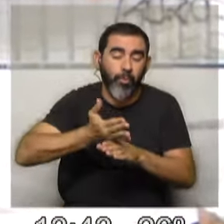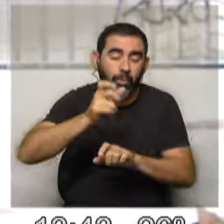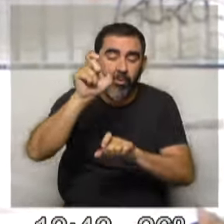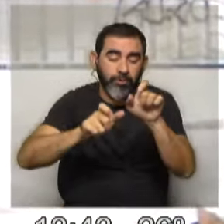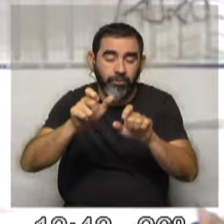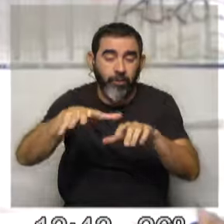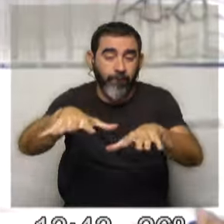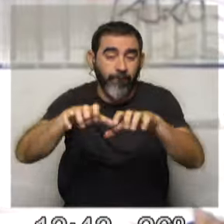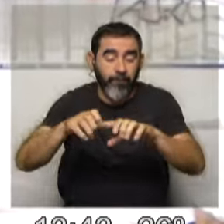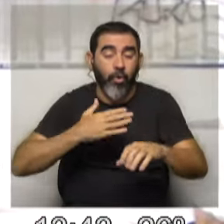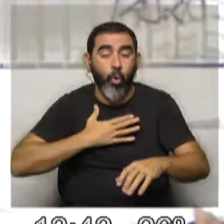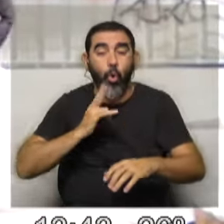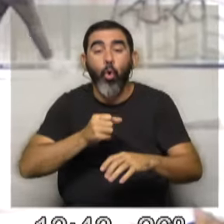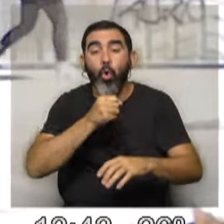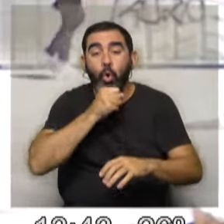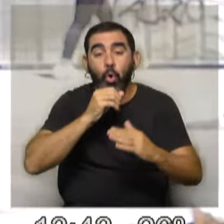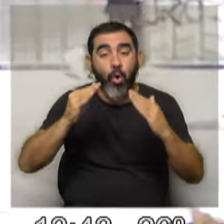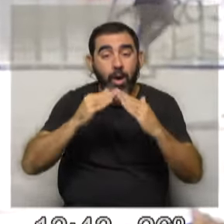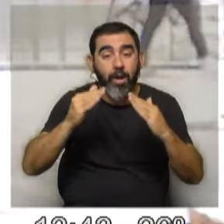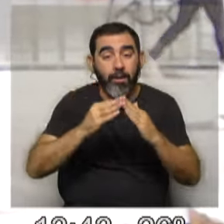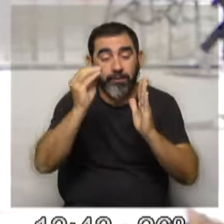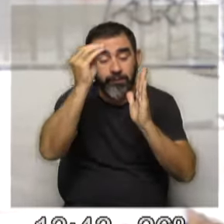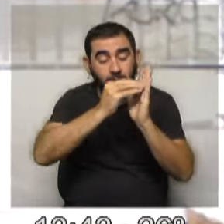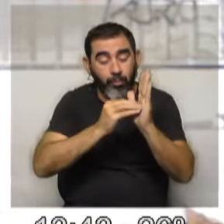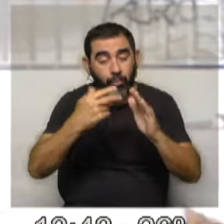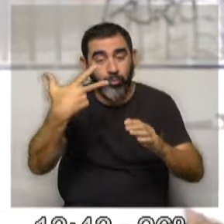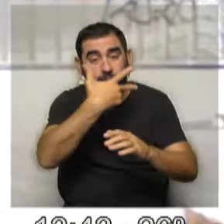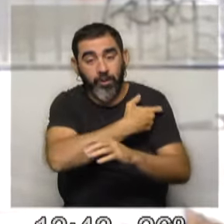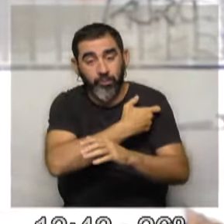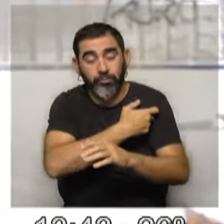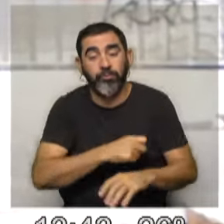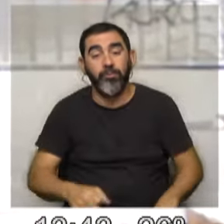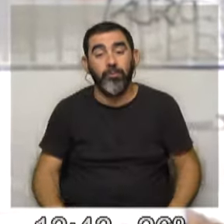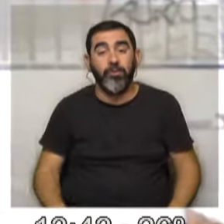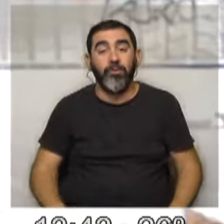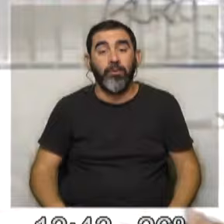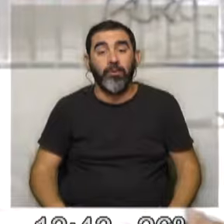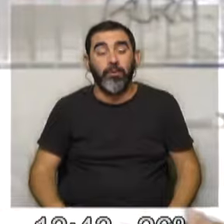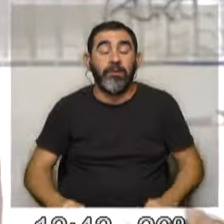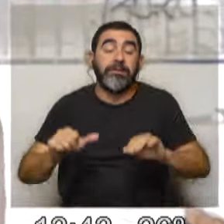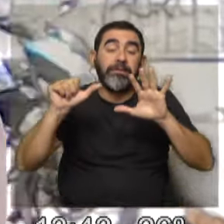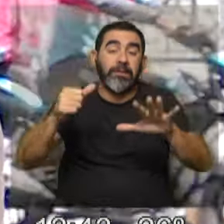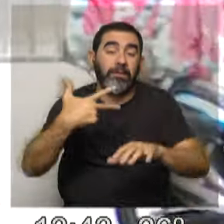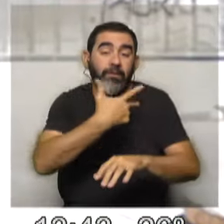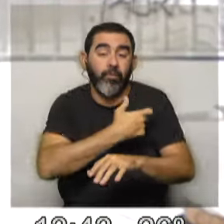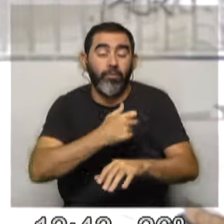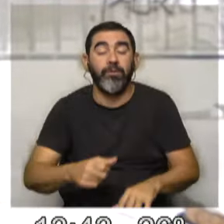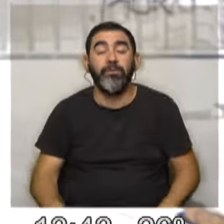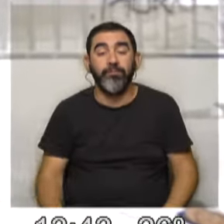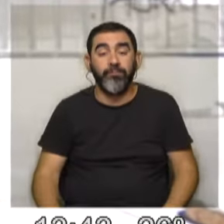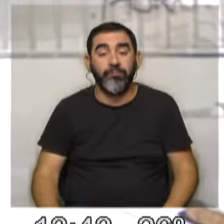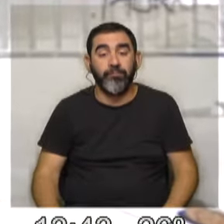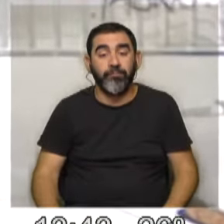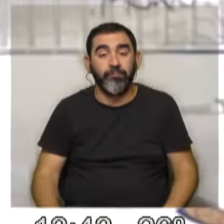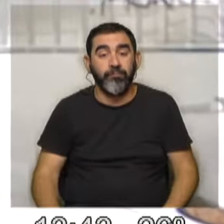que viven en los centros de larga estadía que en este momento se han anotado para recibir la sexta dosis en algunos casos.